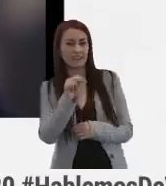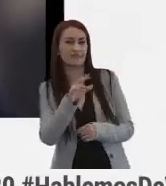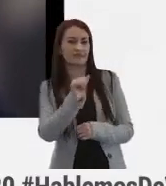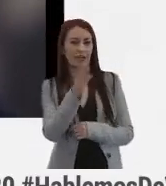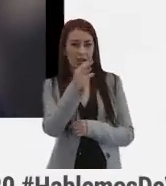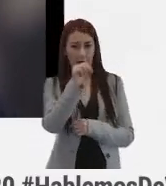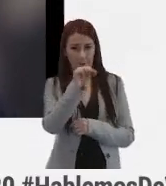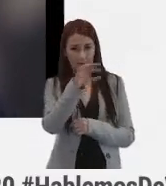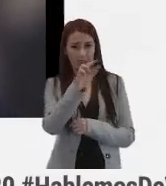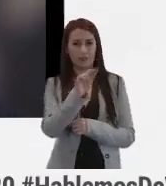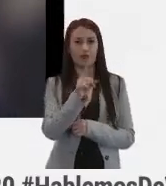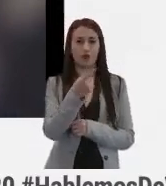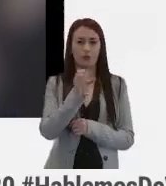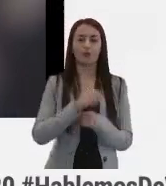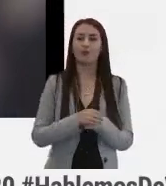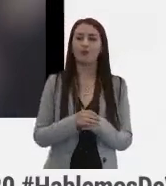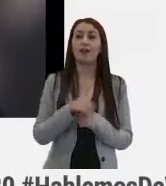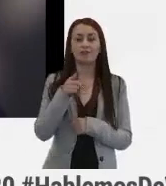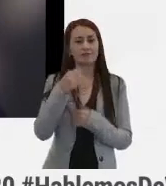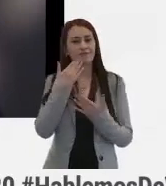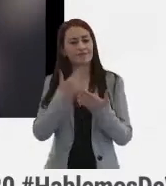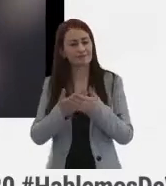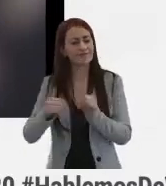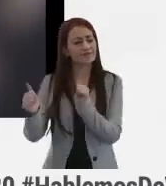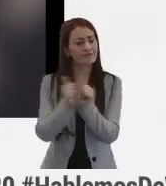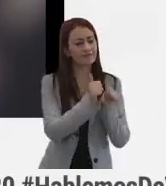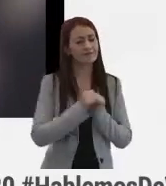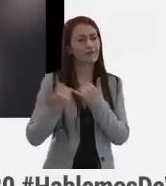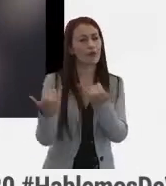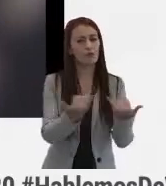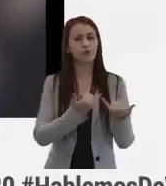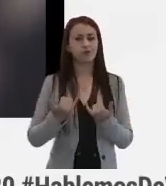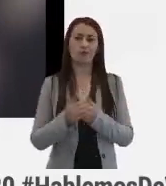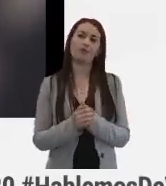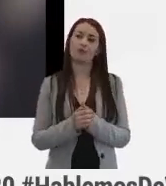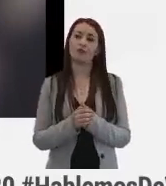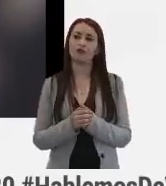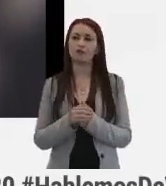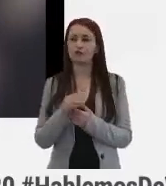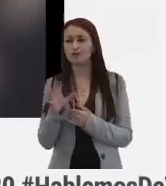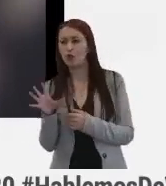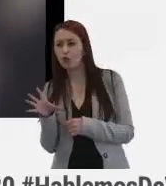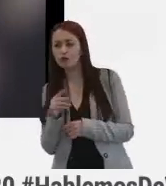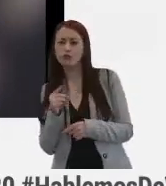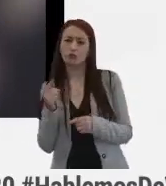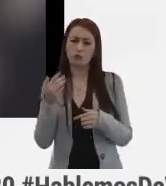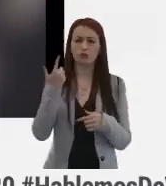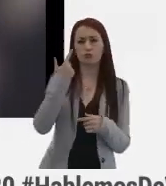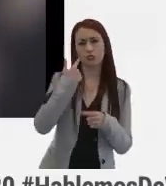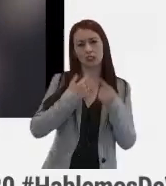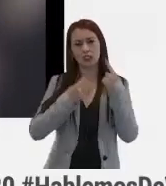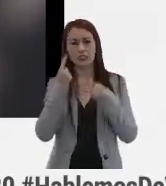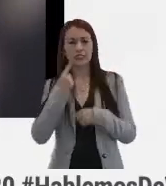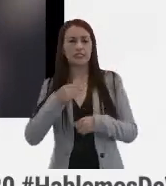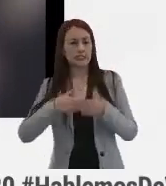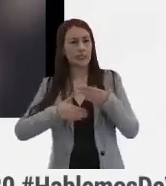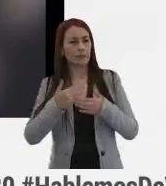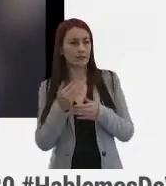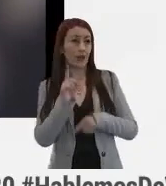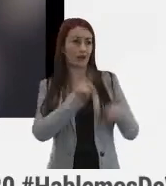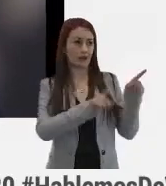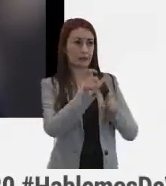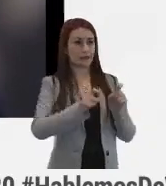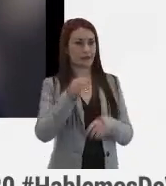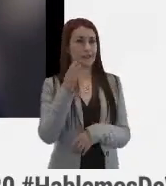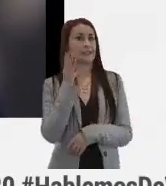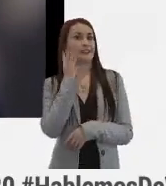Gran placer estar con ustedes todos. En estos días, para empezar con eso, hay muchos expertos